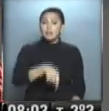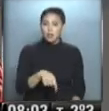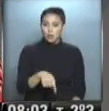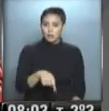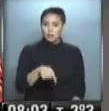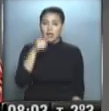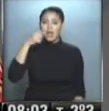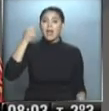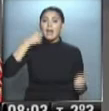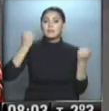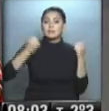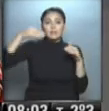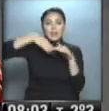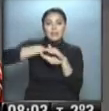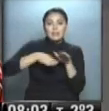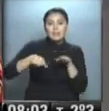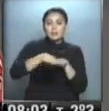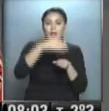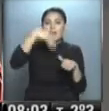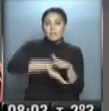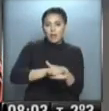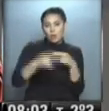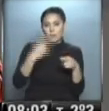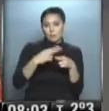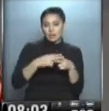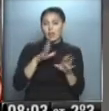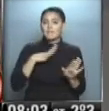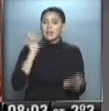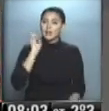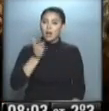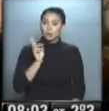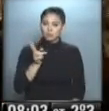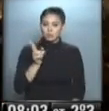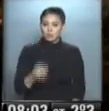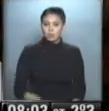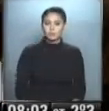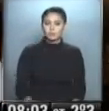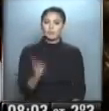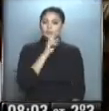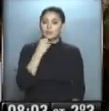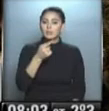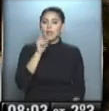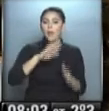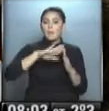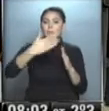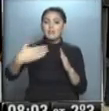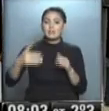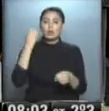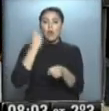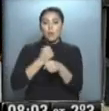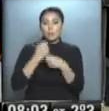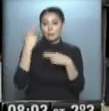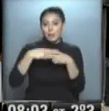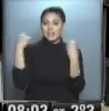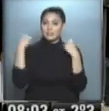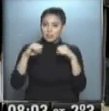un estacionamiento subterráneo debajo del parque sin la autorización de la legislatura porteña. Vecinos de Parque Chacabuco se movilizaron en la esquina